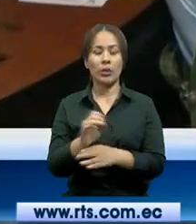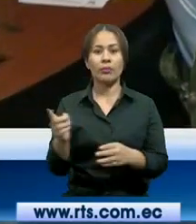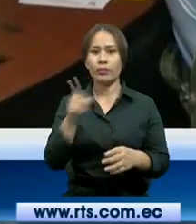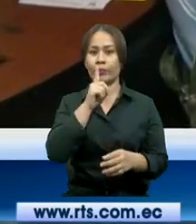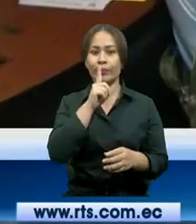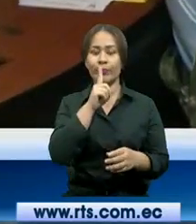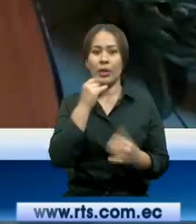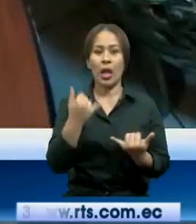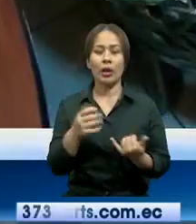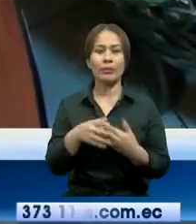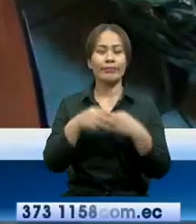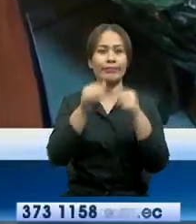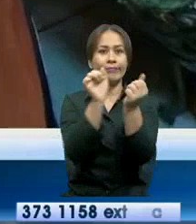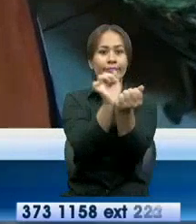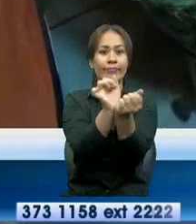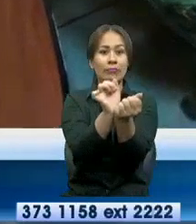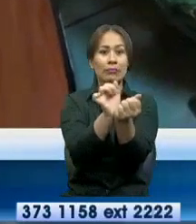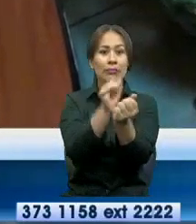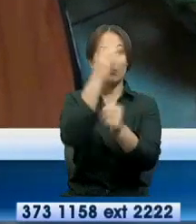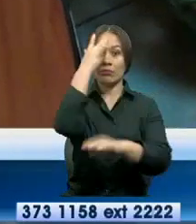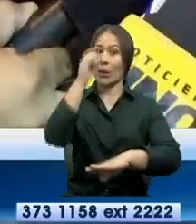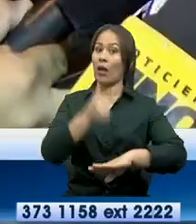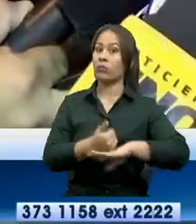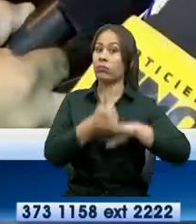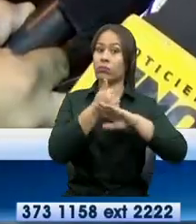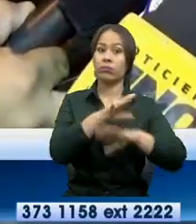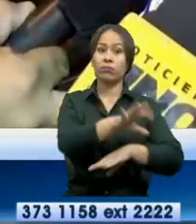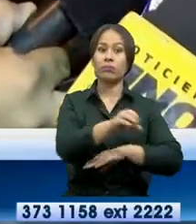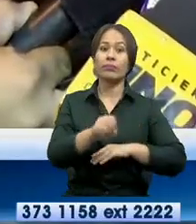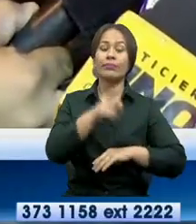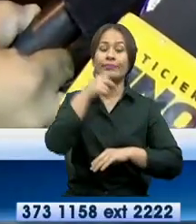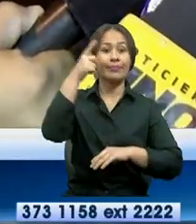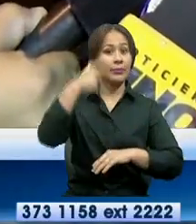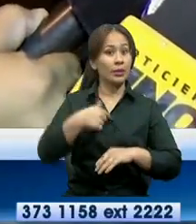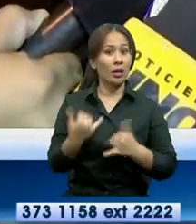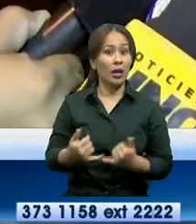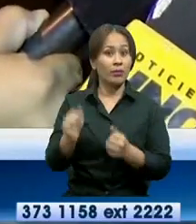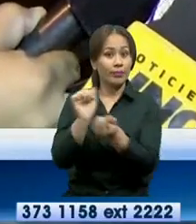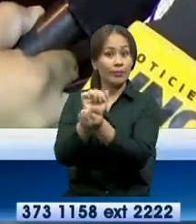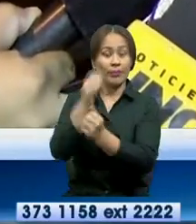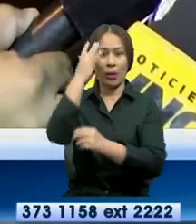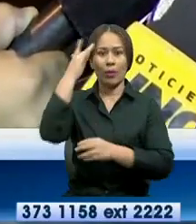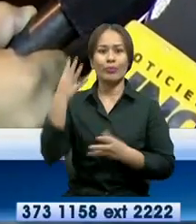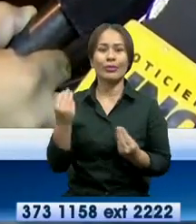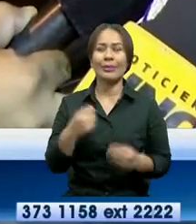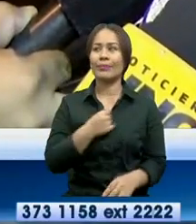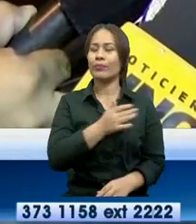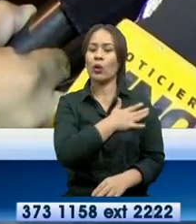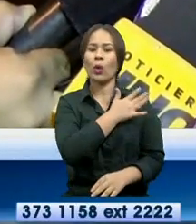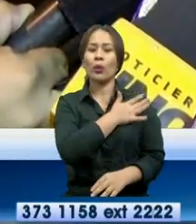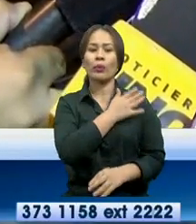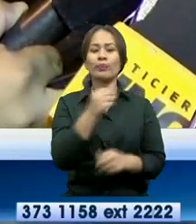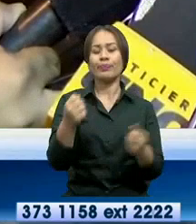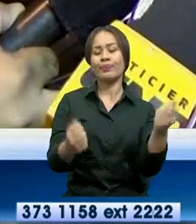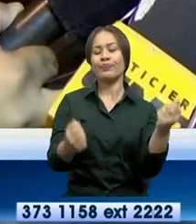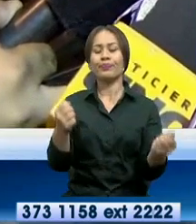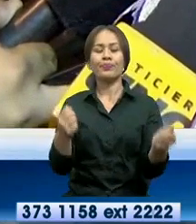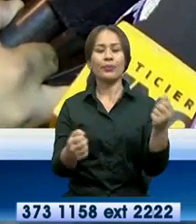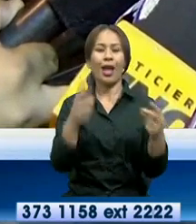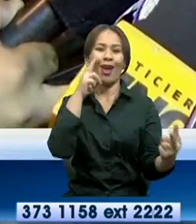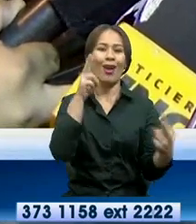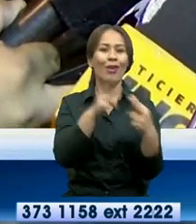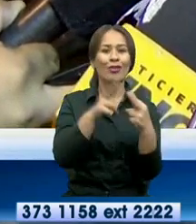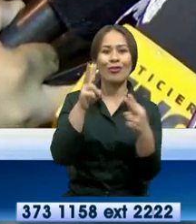y puestos a órdenes de la autoridad competente. Las personas que se encuentran detenidas tenían exceso de confianza y manejaban muy bien el